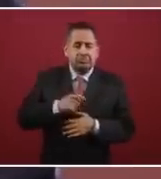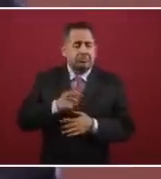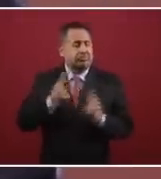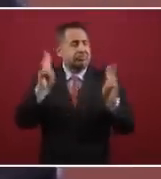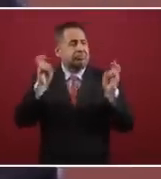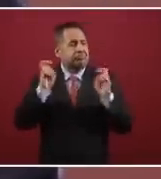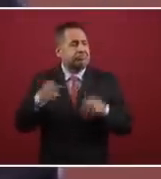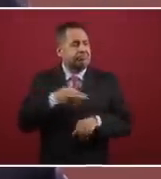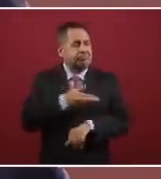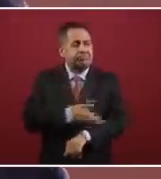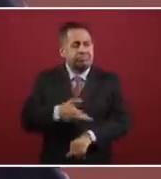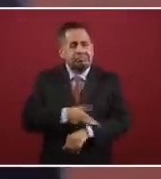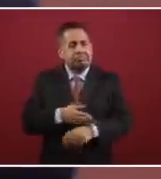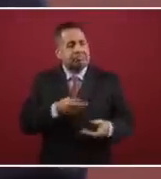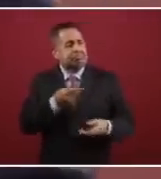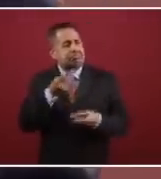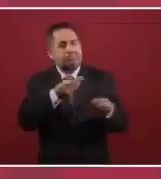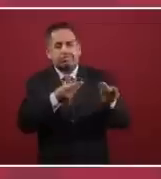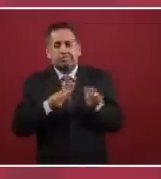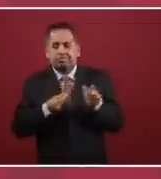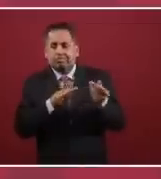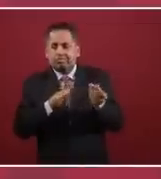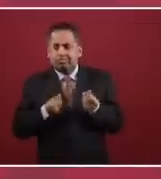burócratas que se mantenían